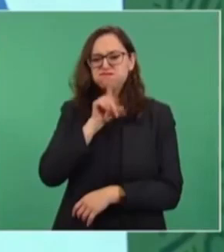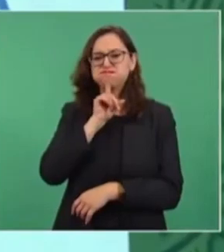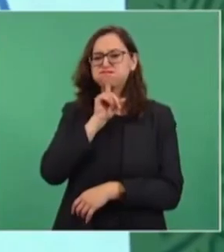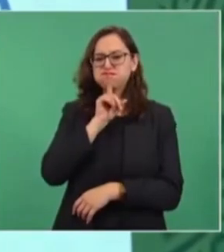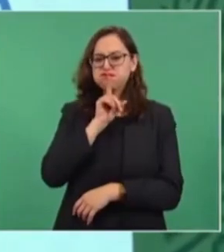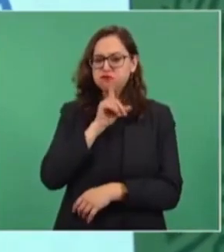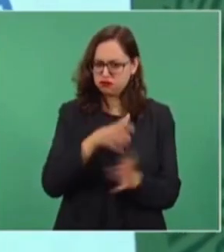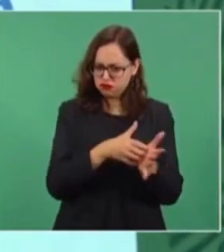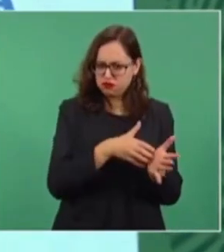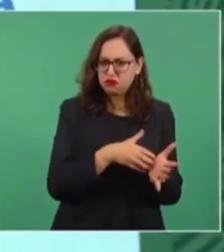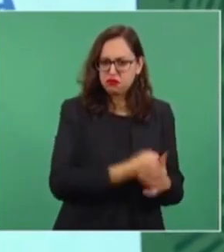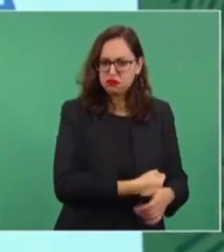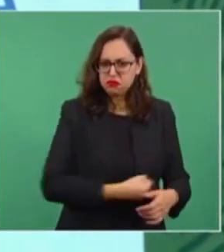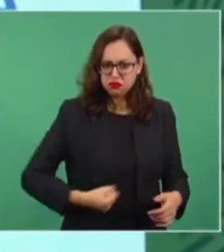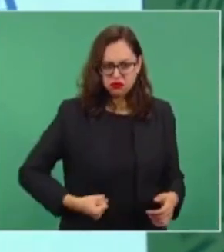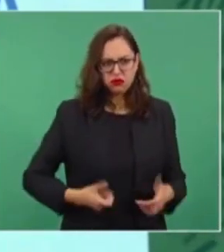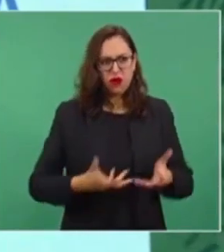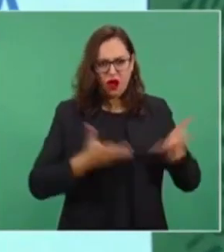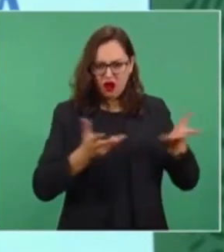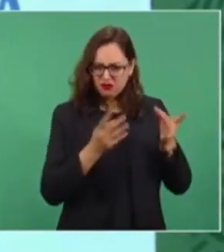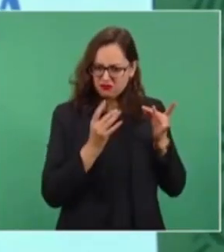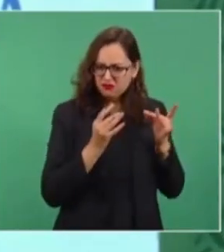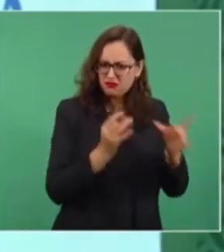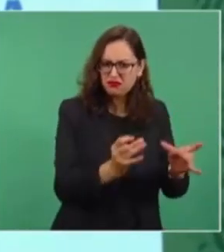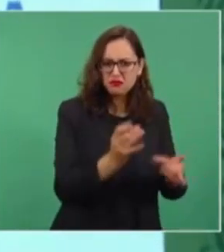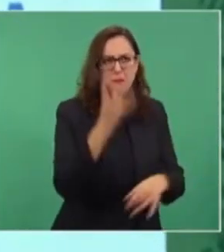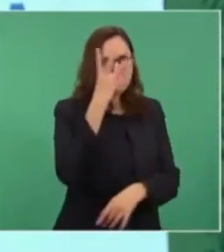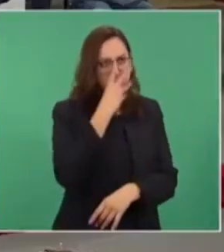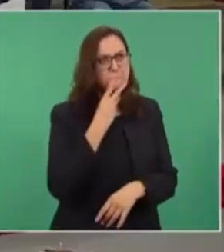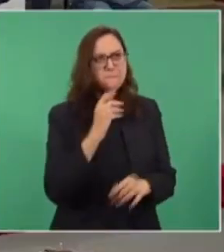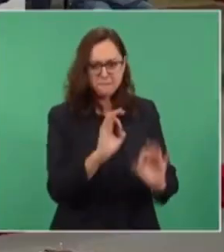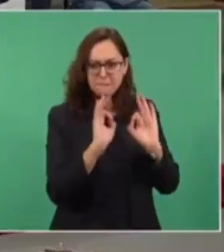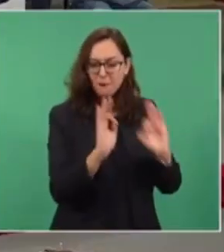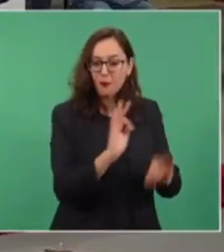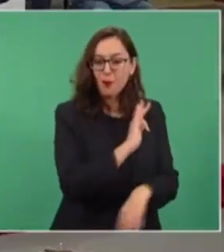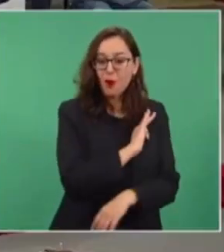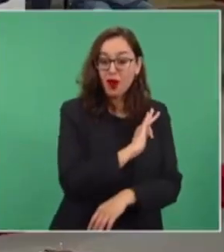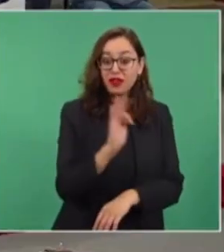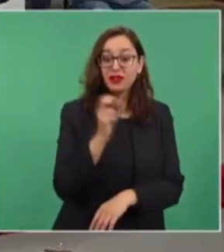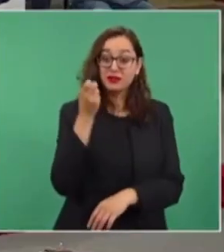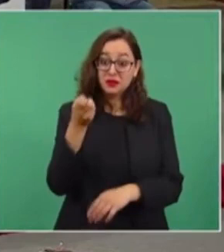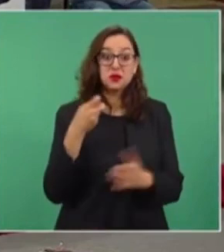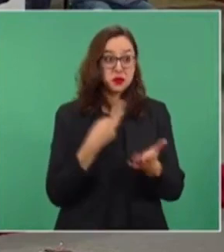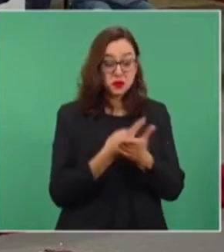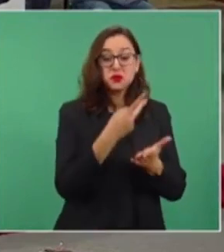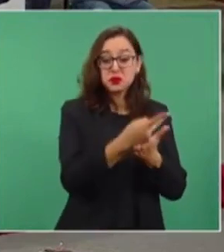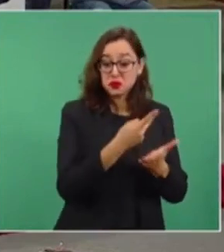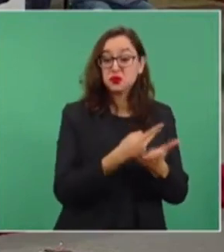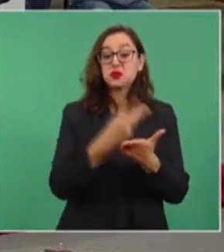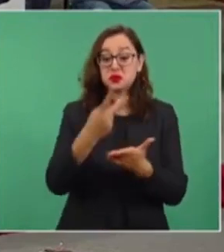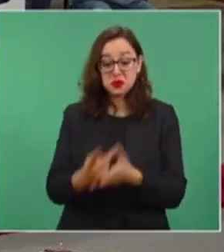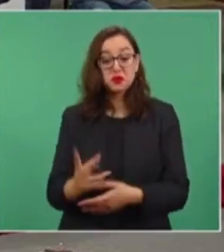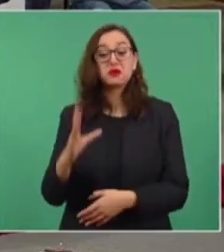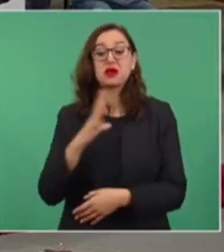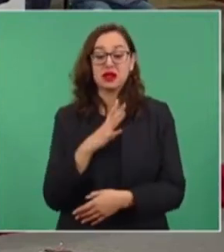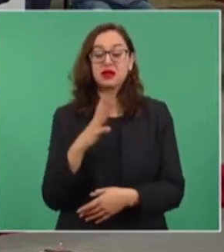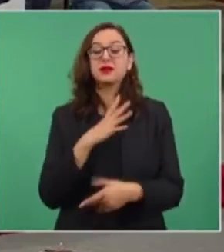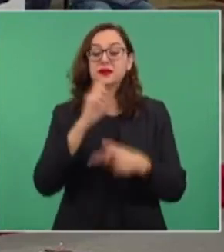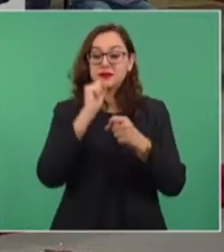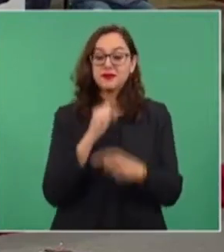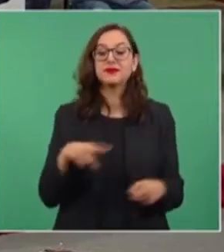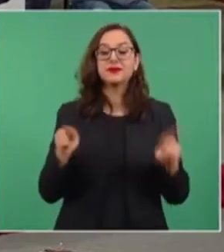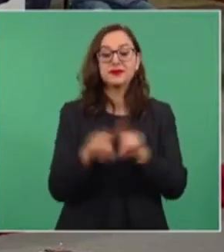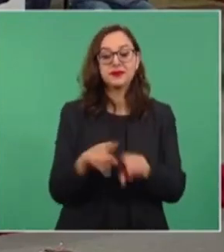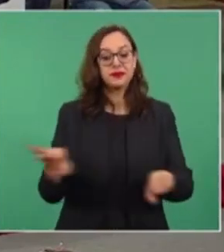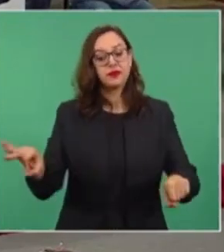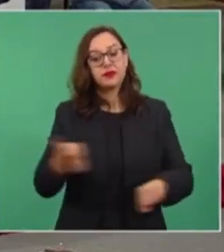bello. Y con esa idea y también con darle a la arquitectura una dimensión